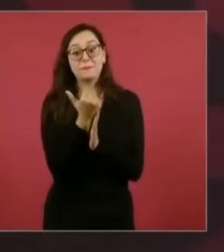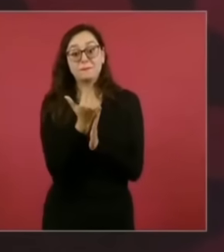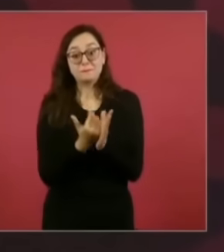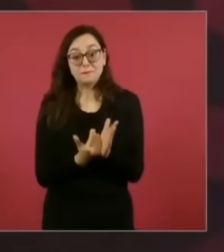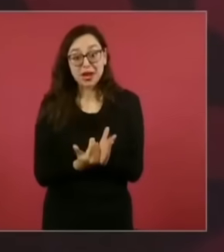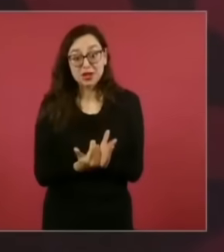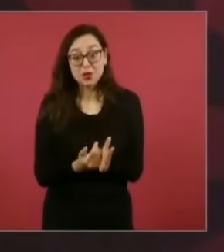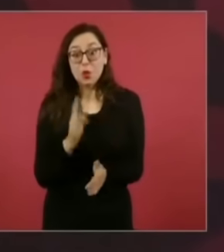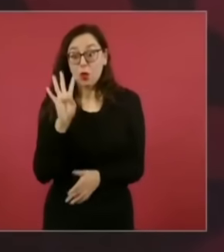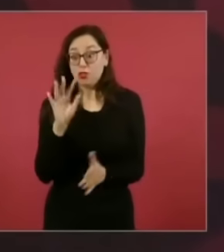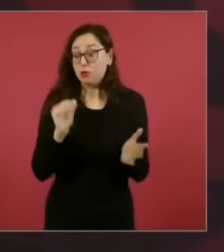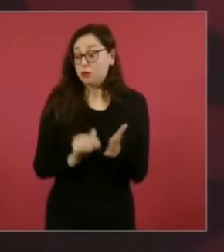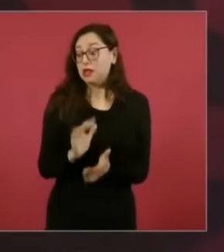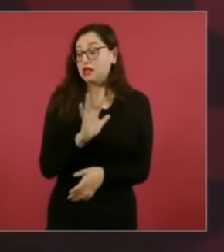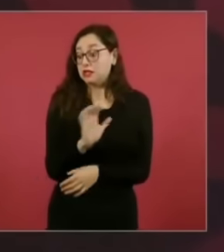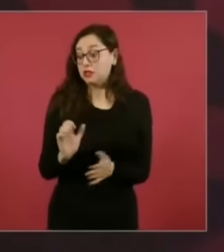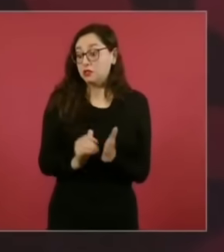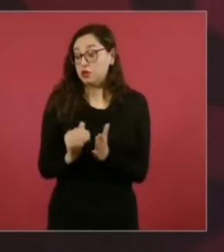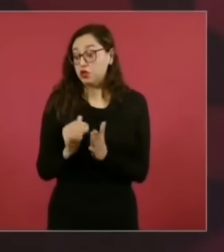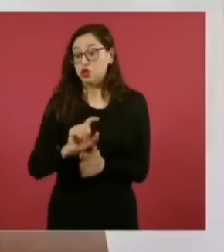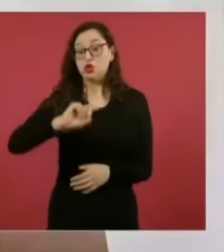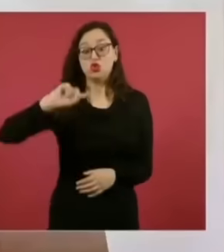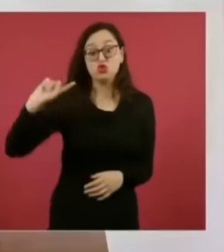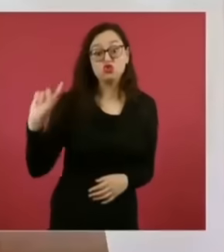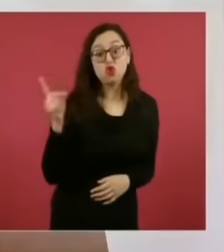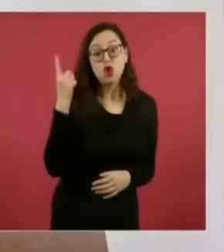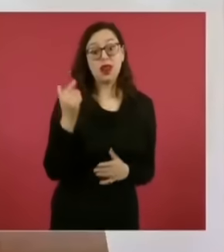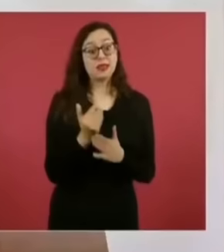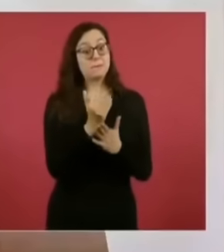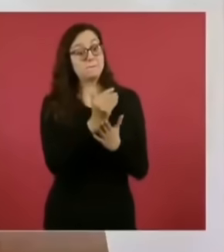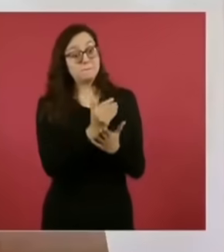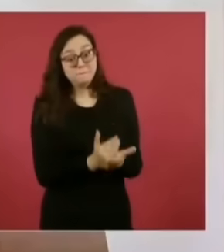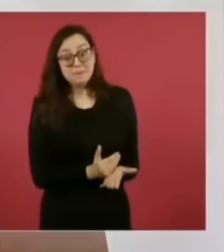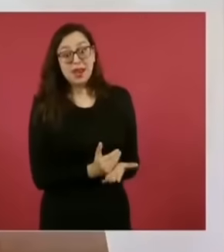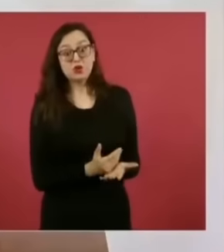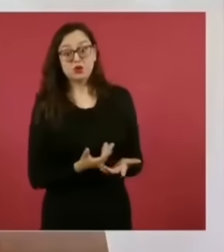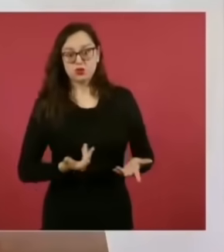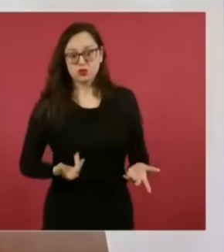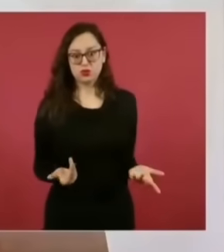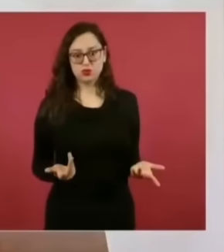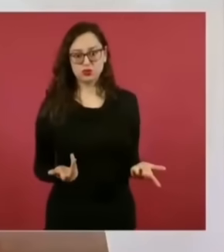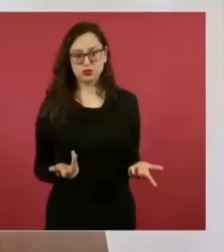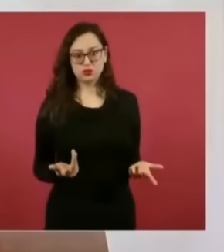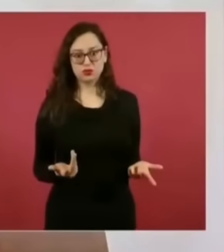4.500 millones de dólares se ahorró la Comisión Federal de Electricidad